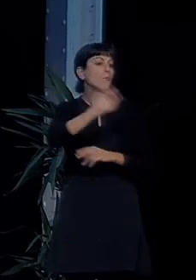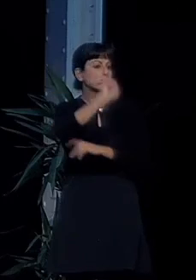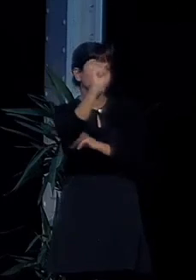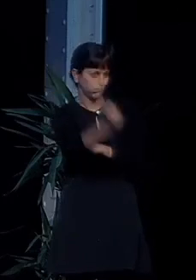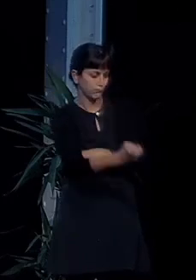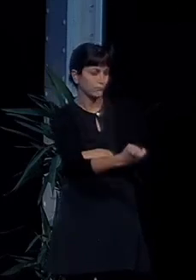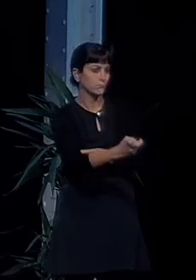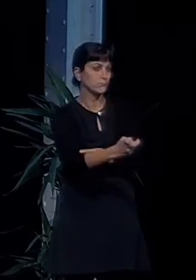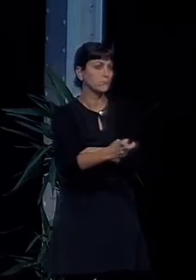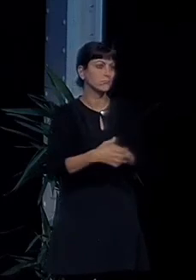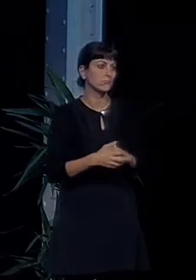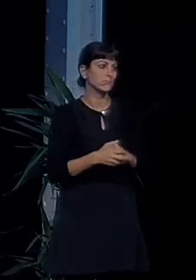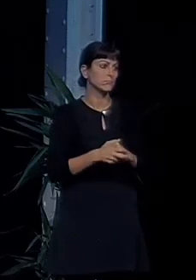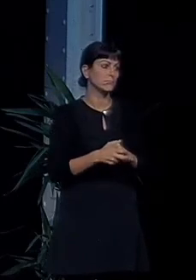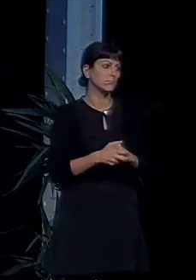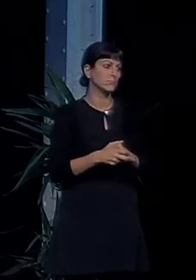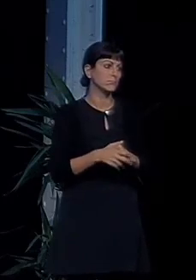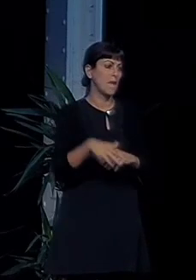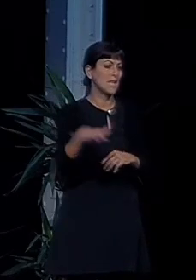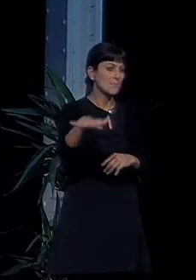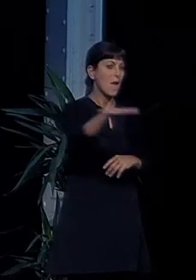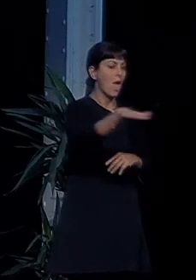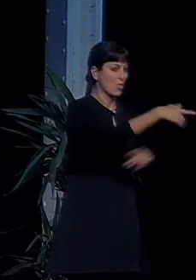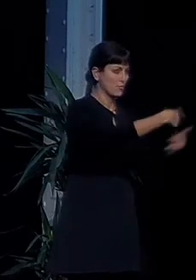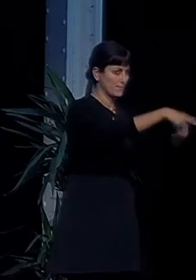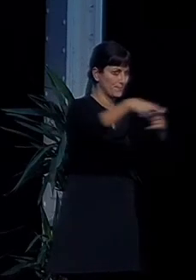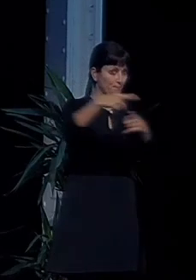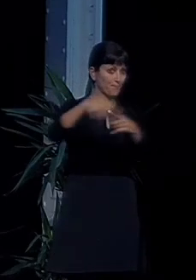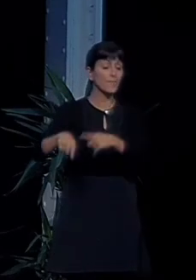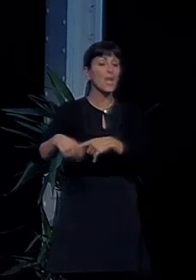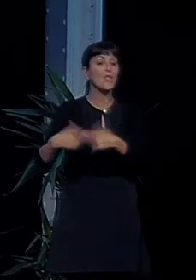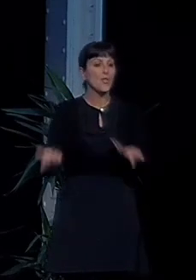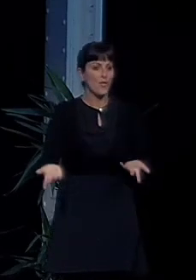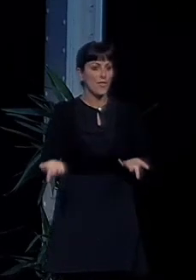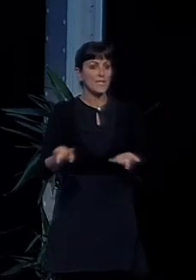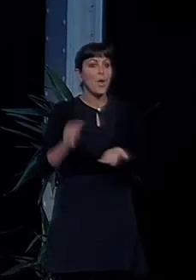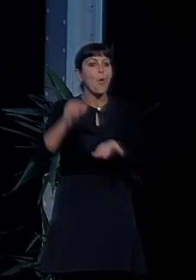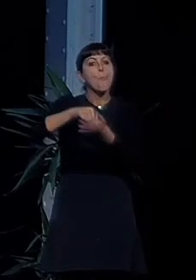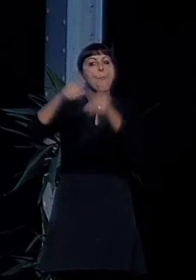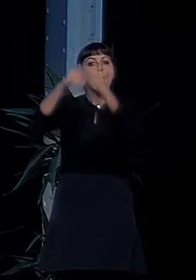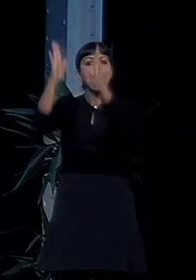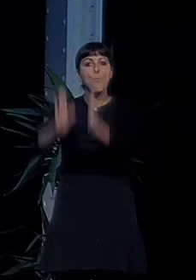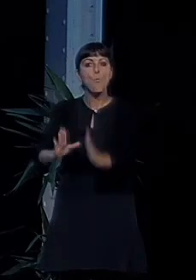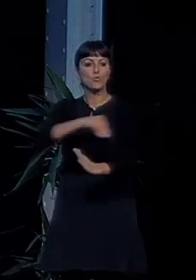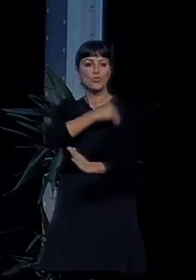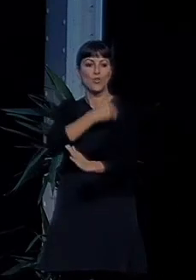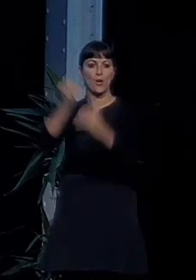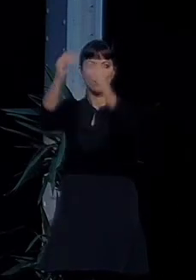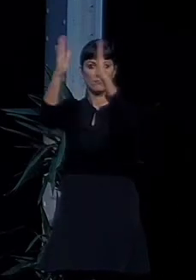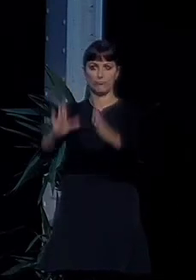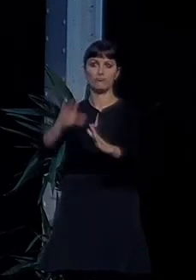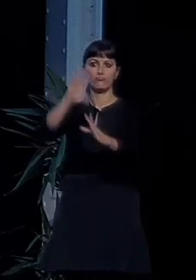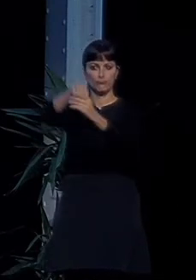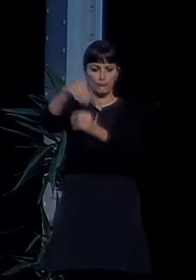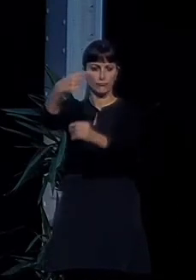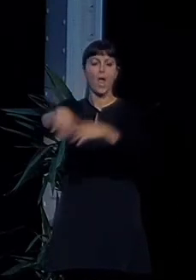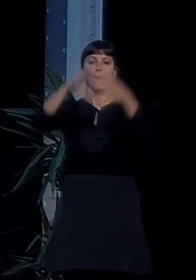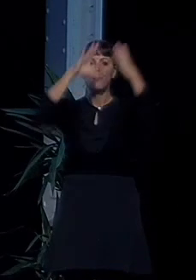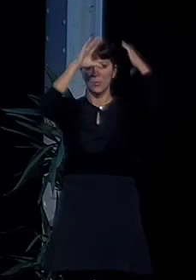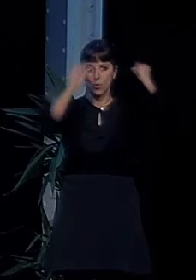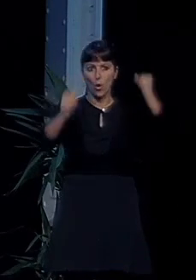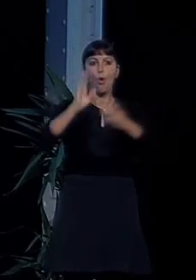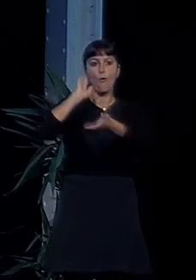interesante debate también nosotras dentro, porque hasta qué punto el colocar esos puntos con los protocolos, con la información, te